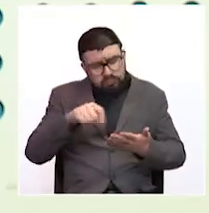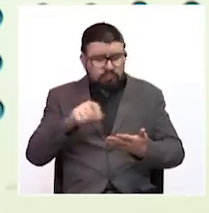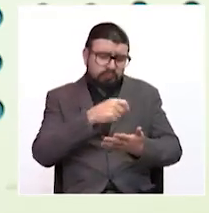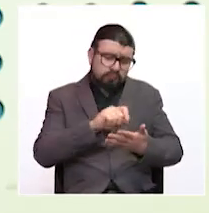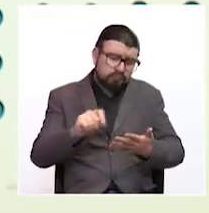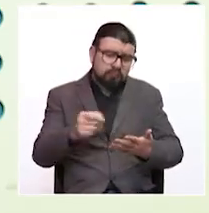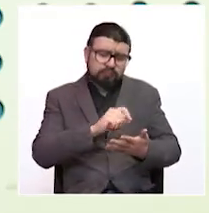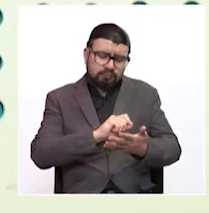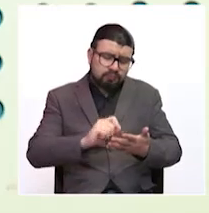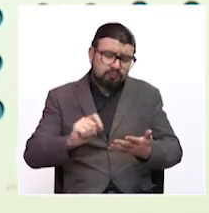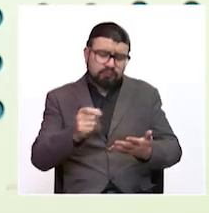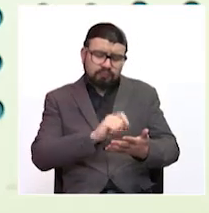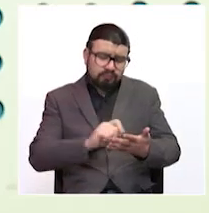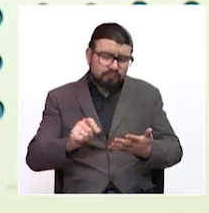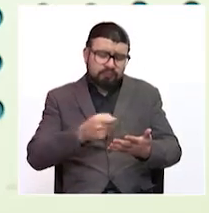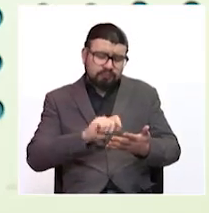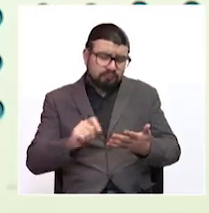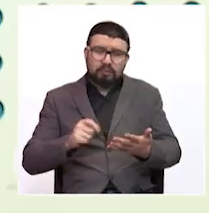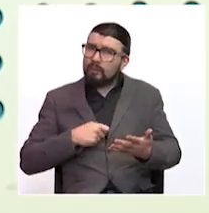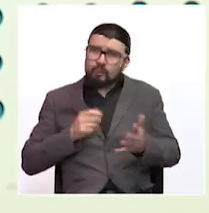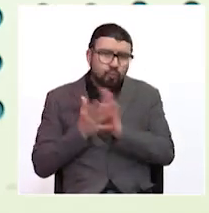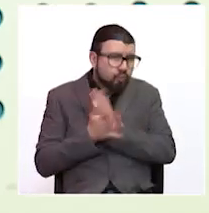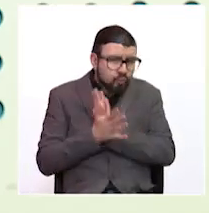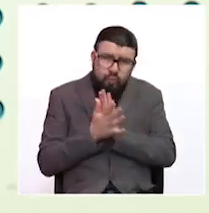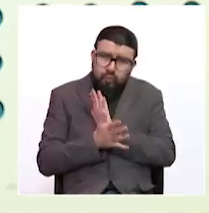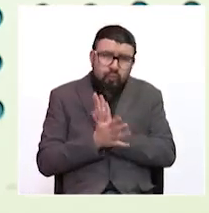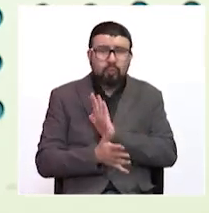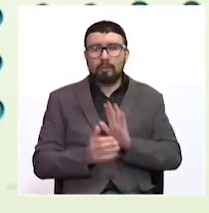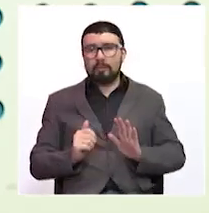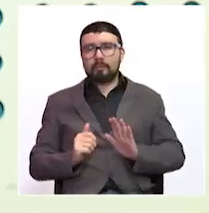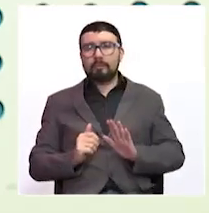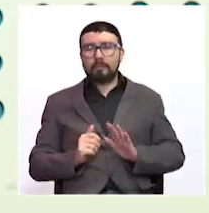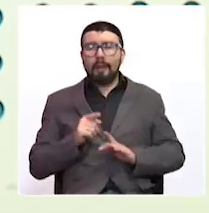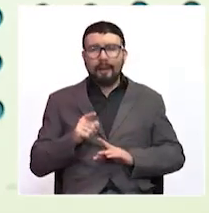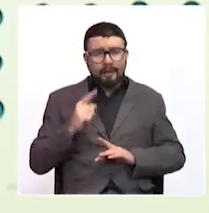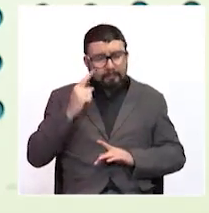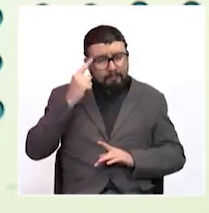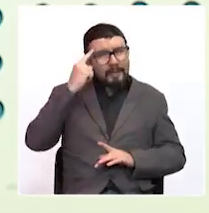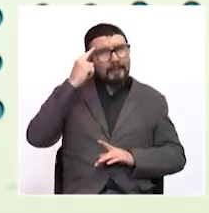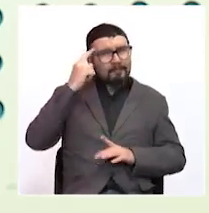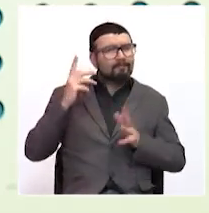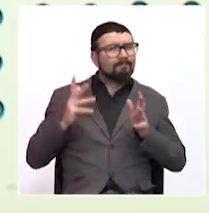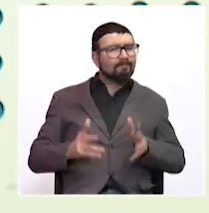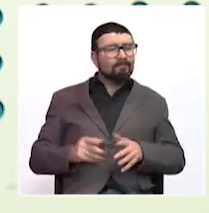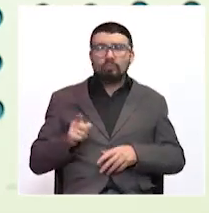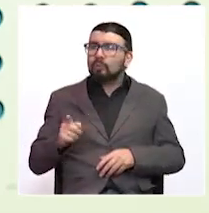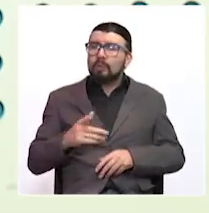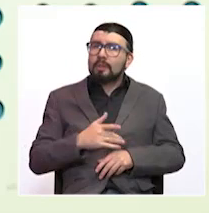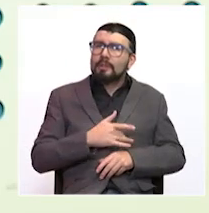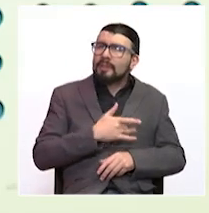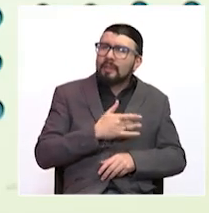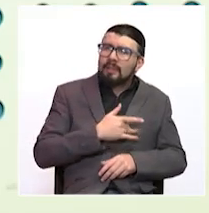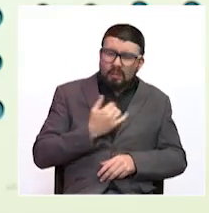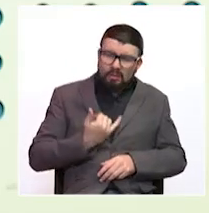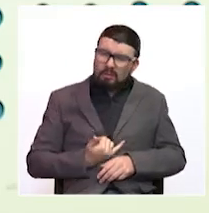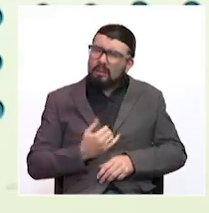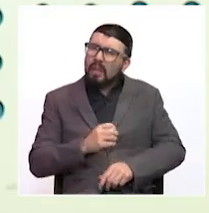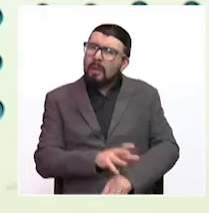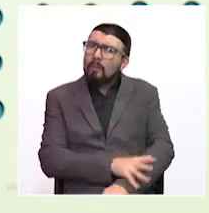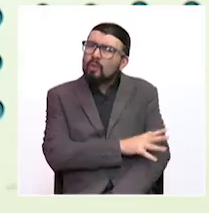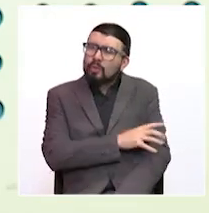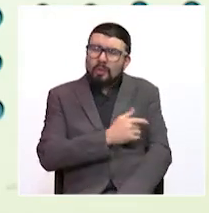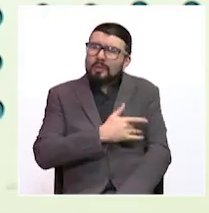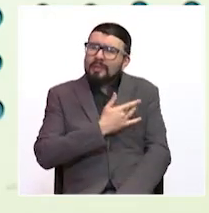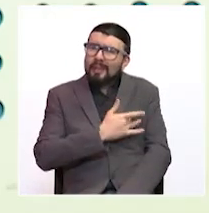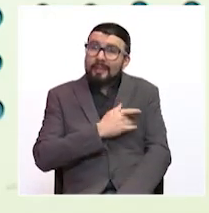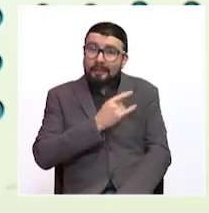de lo que nosotros llamamos la memoria visceral o sea cómo está sintiendo esa emoción en su